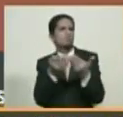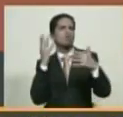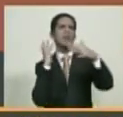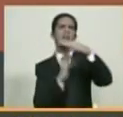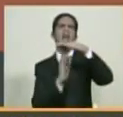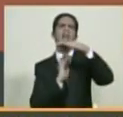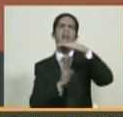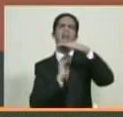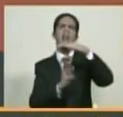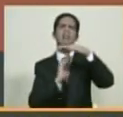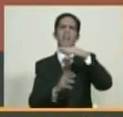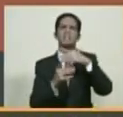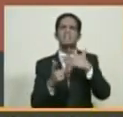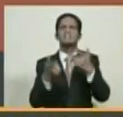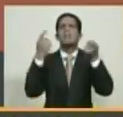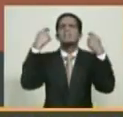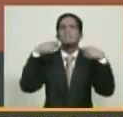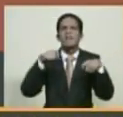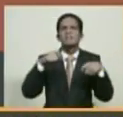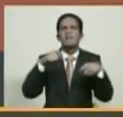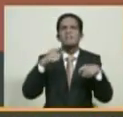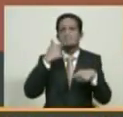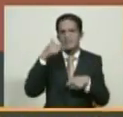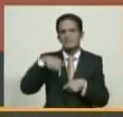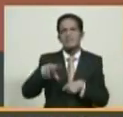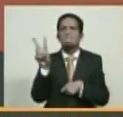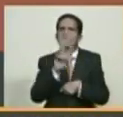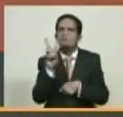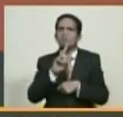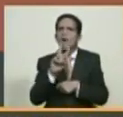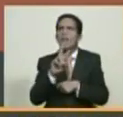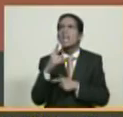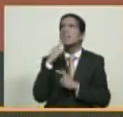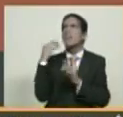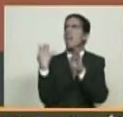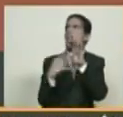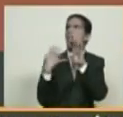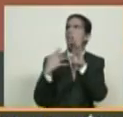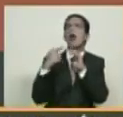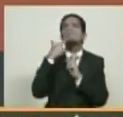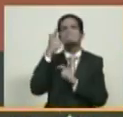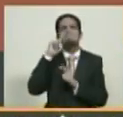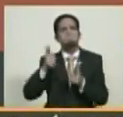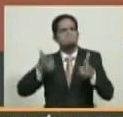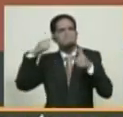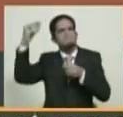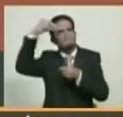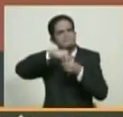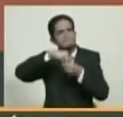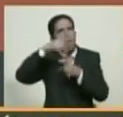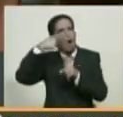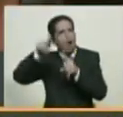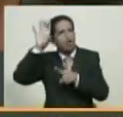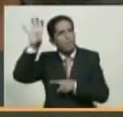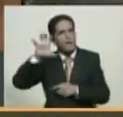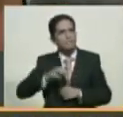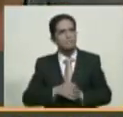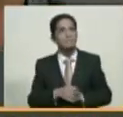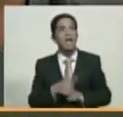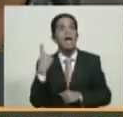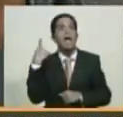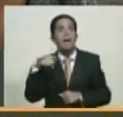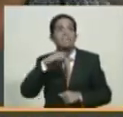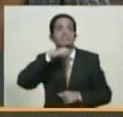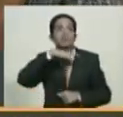para convertir ese flujo migratorio en una intervención internacional. Hay una historia. Cuando